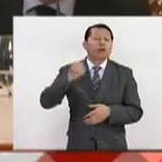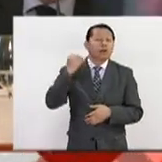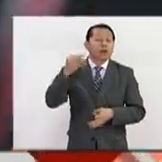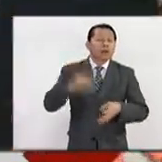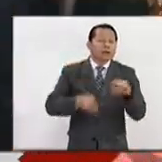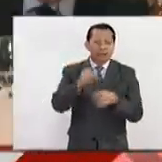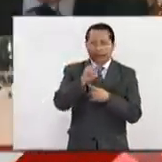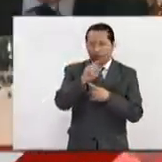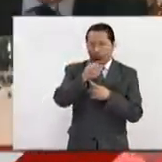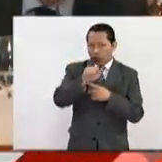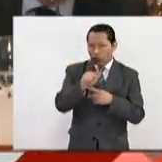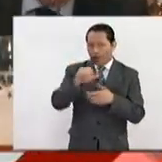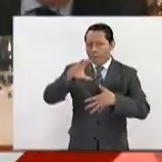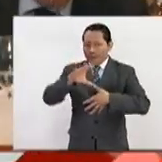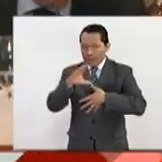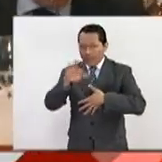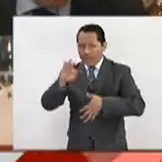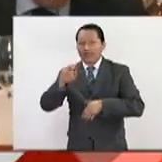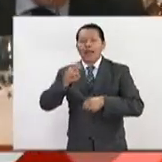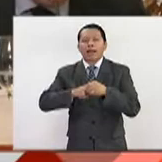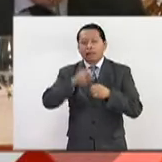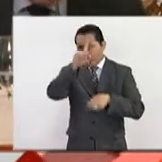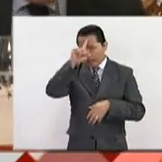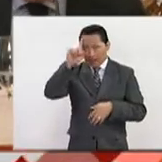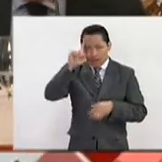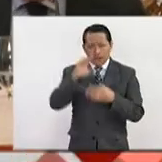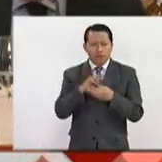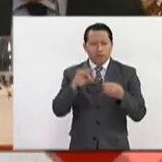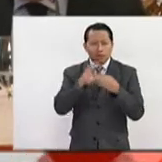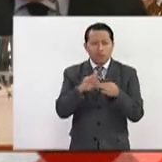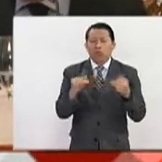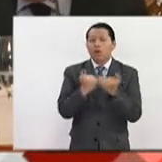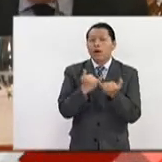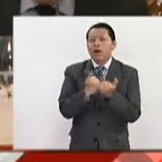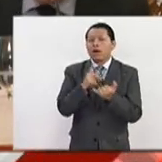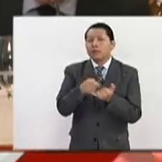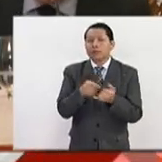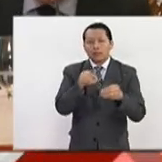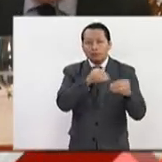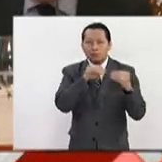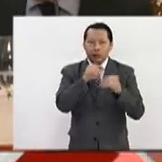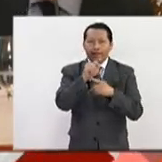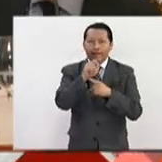que se realiza en la sede de Casa América en Madrid, también habló de la renegociación del Telecán.